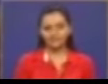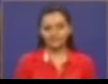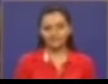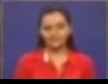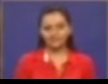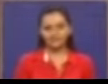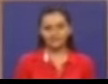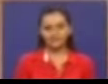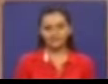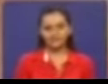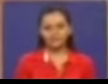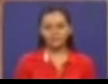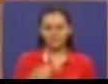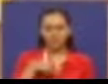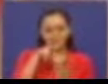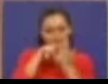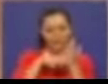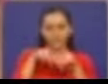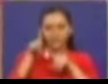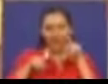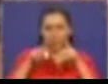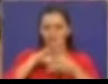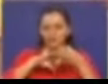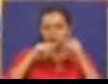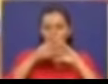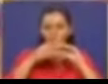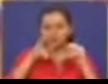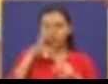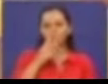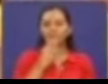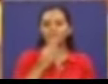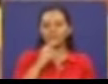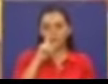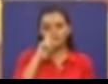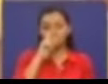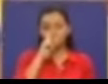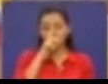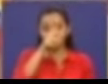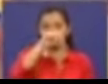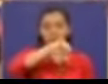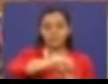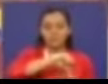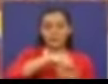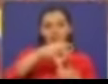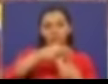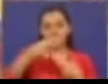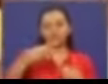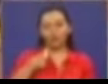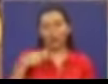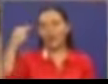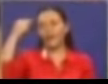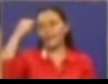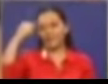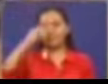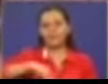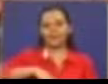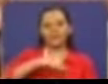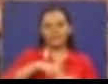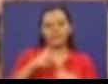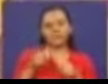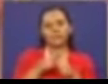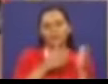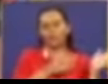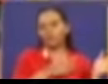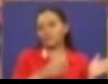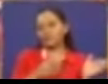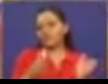me he leído algunas biografías de Alfaro, ¿no? Entonces la biografía dice... Y siendo Montecristi capital de Manabí, por eso asumí que había sido